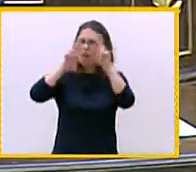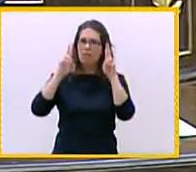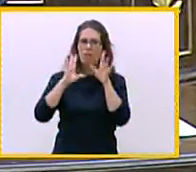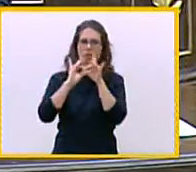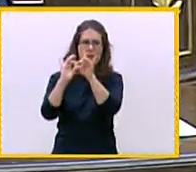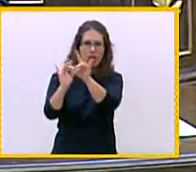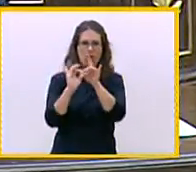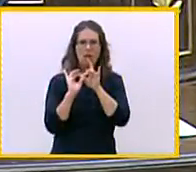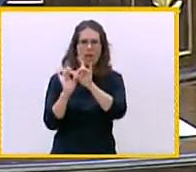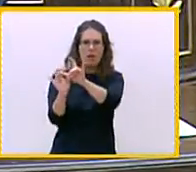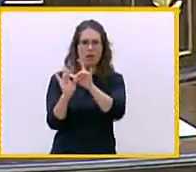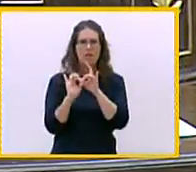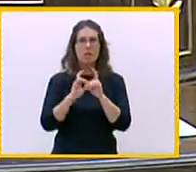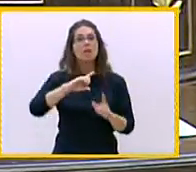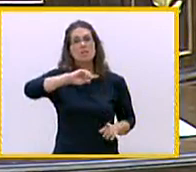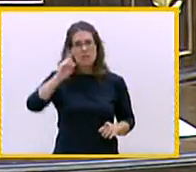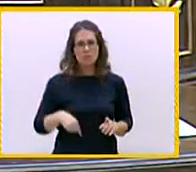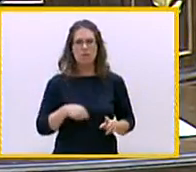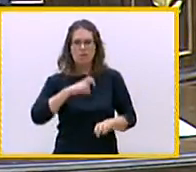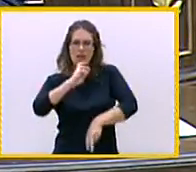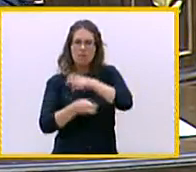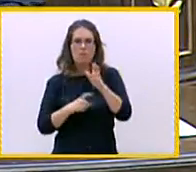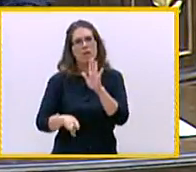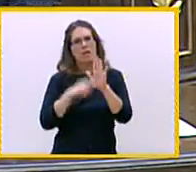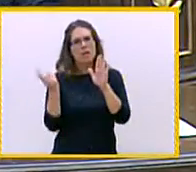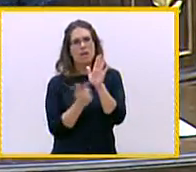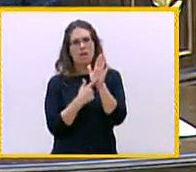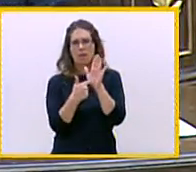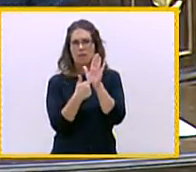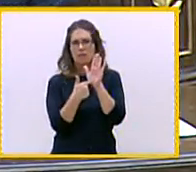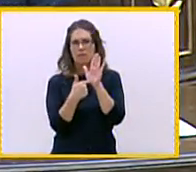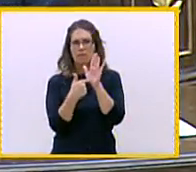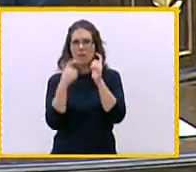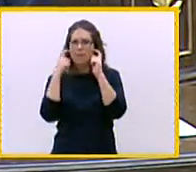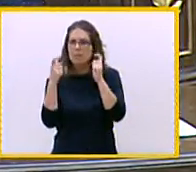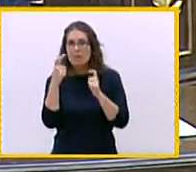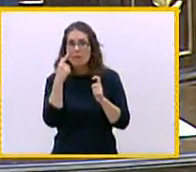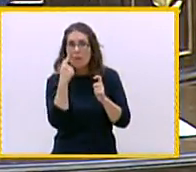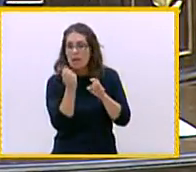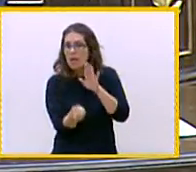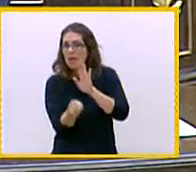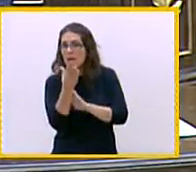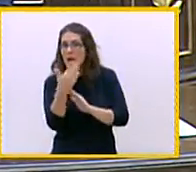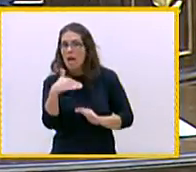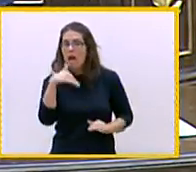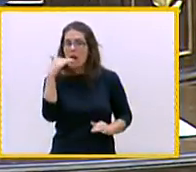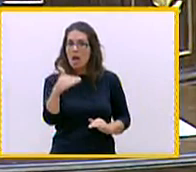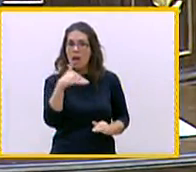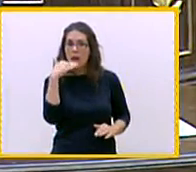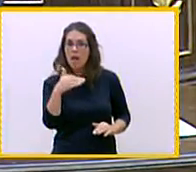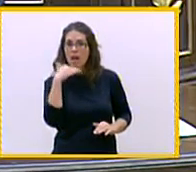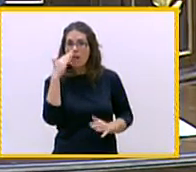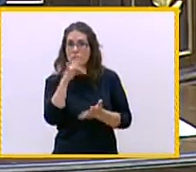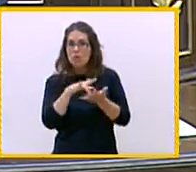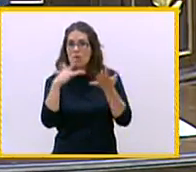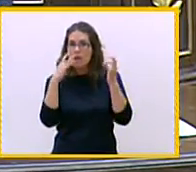la adopción de una reforma legal que persigue evitar cualquier posibilidad de burlar la exclusión de la vida institucional